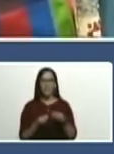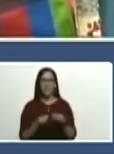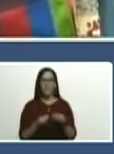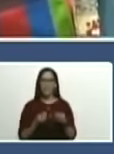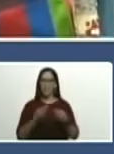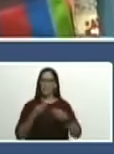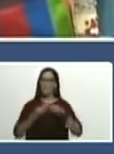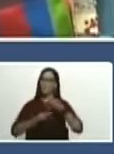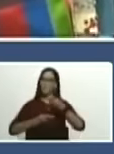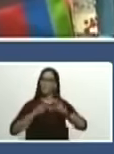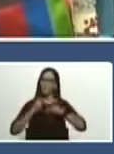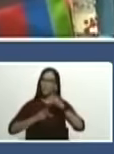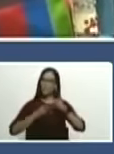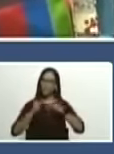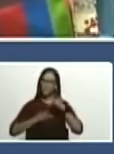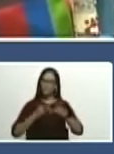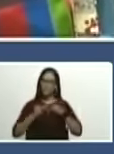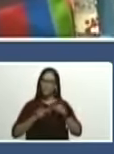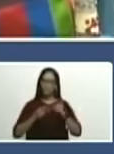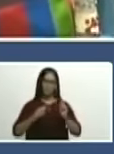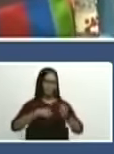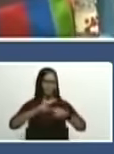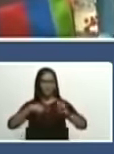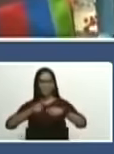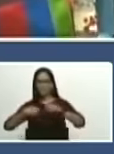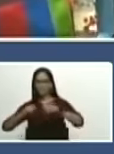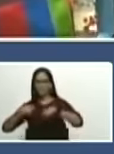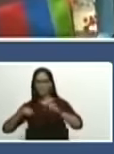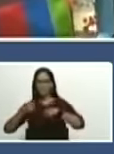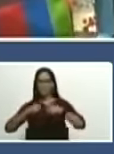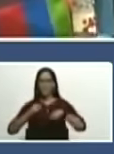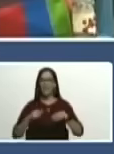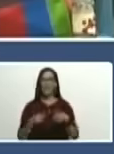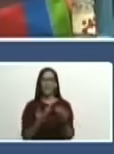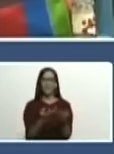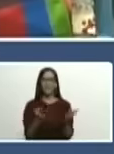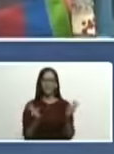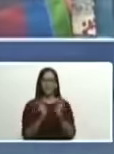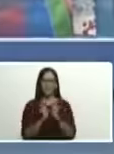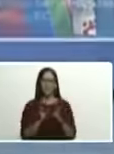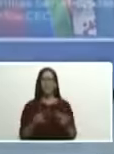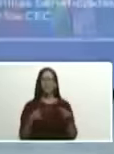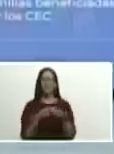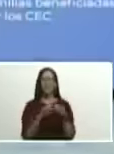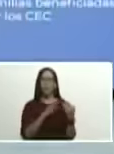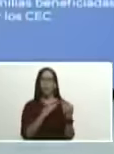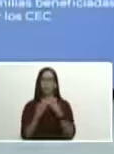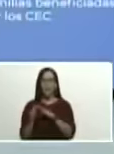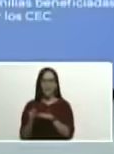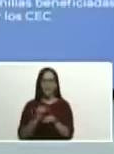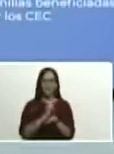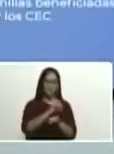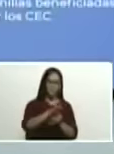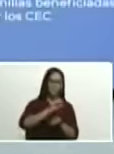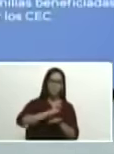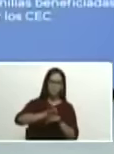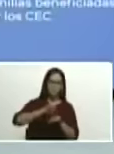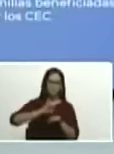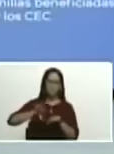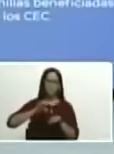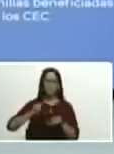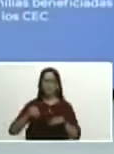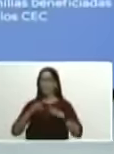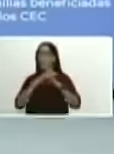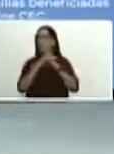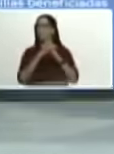torrefactado y comercializado en las cestas comunales que son distribuidas en